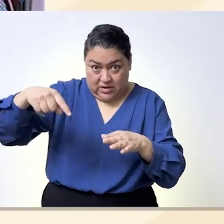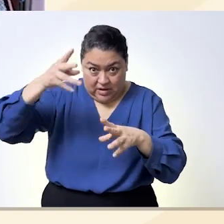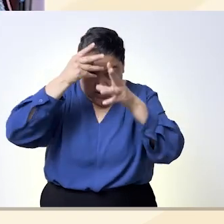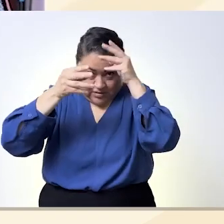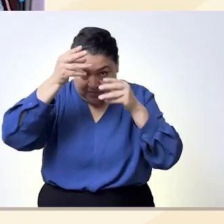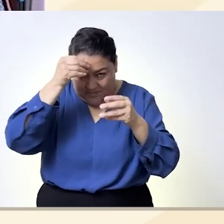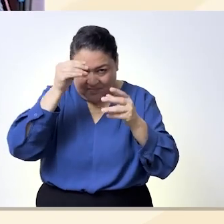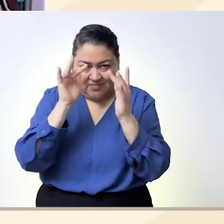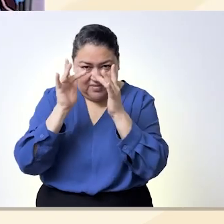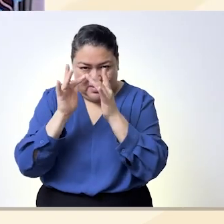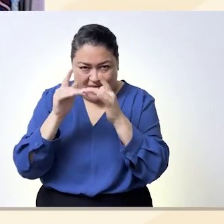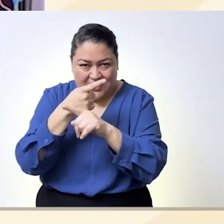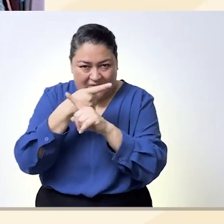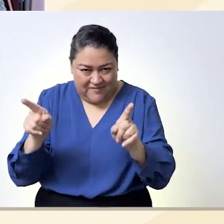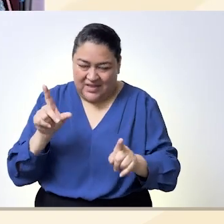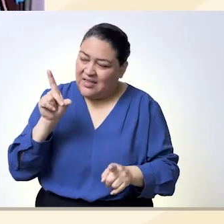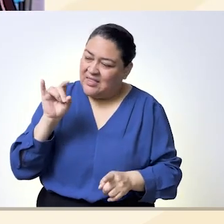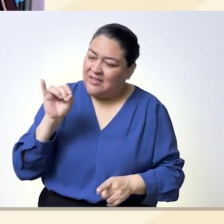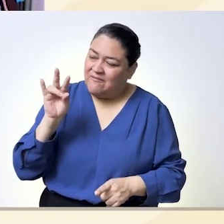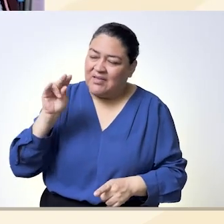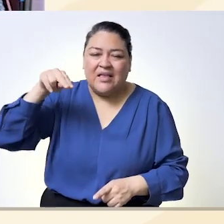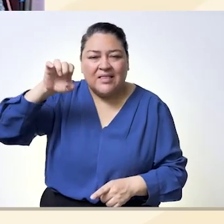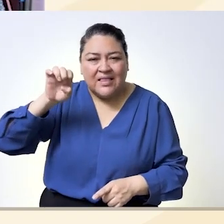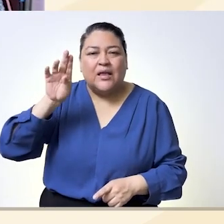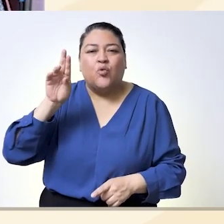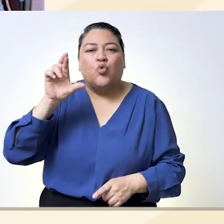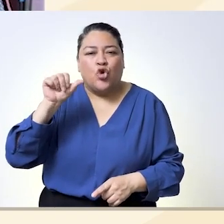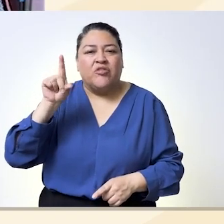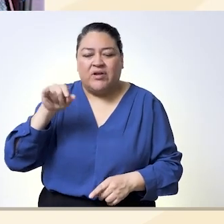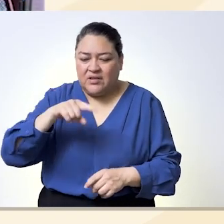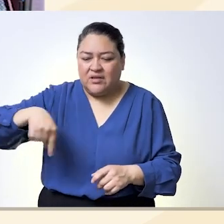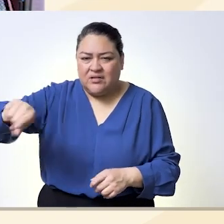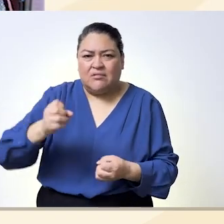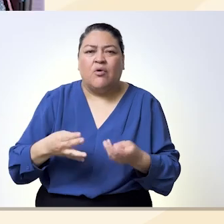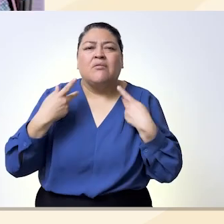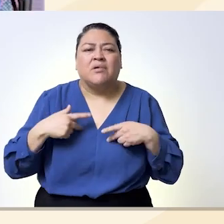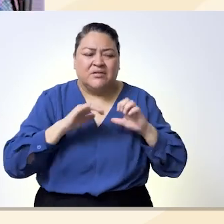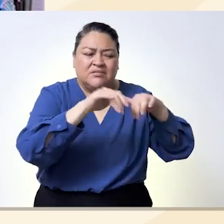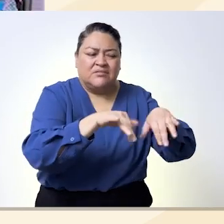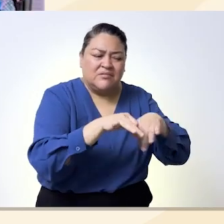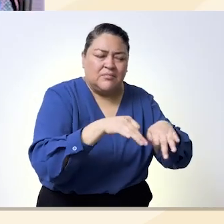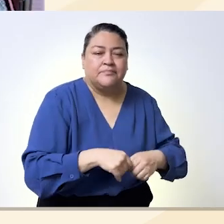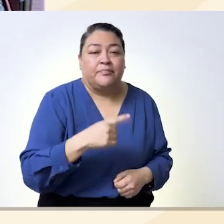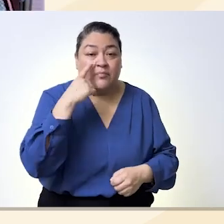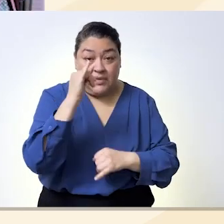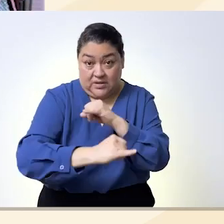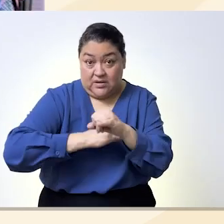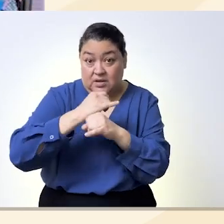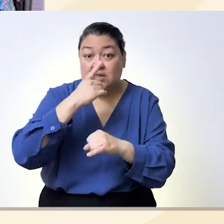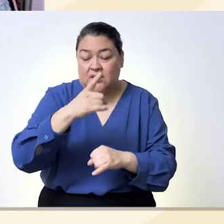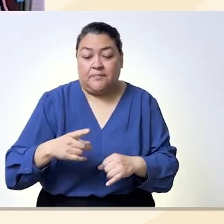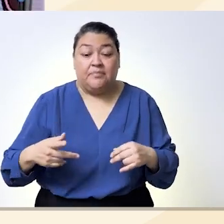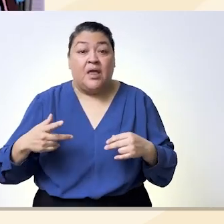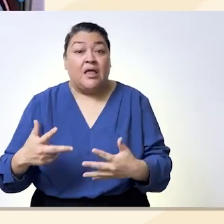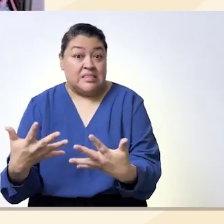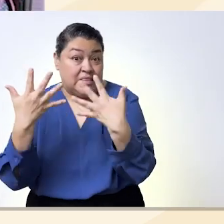sentido internacional, se cree que 8 de cada 10 personas neurodivergentes o no están empleadas o están pauperizadas en su empleo. Y las